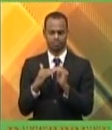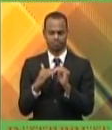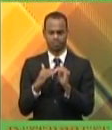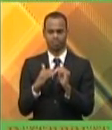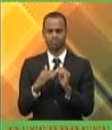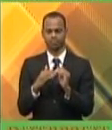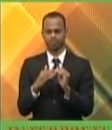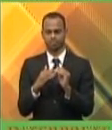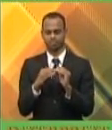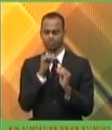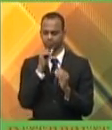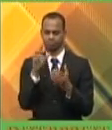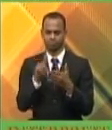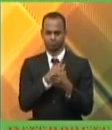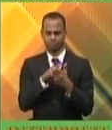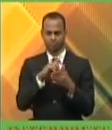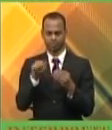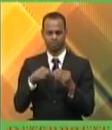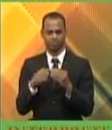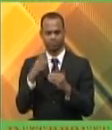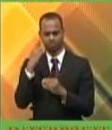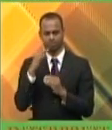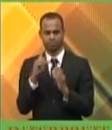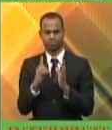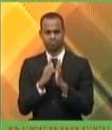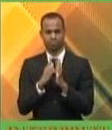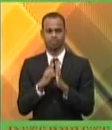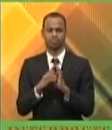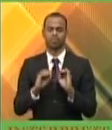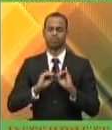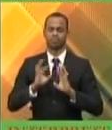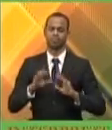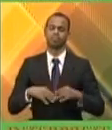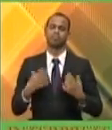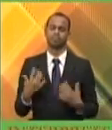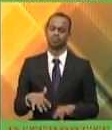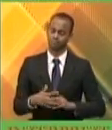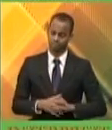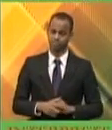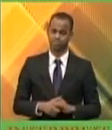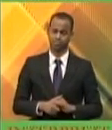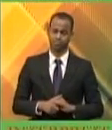razones capacidad afecta claro lo tratamos dice el